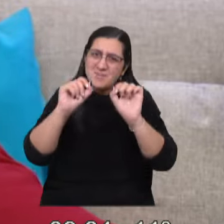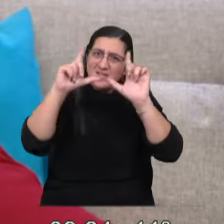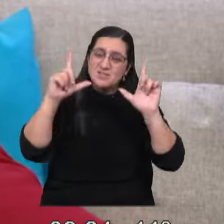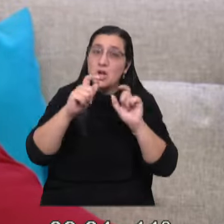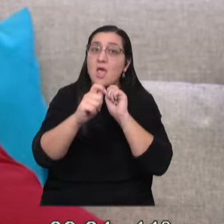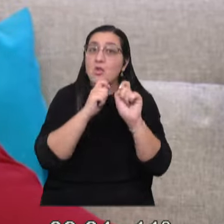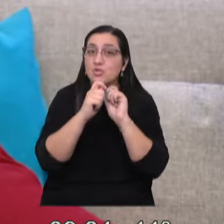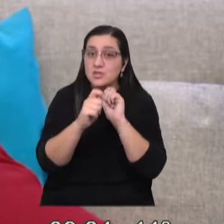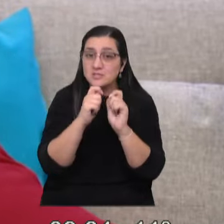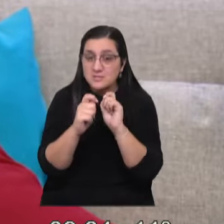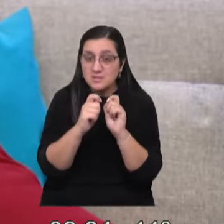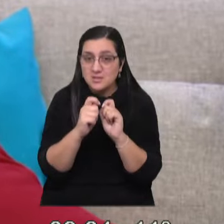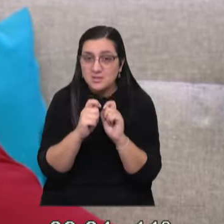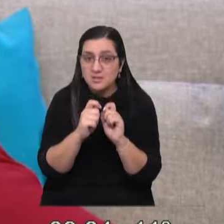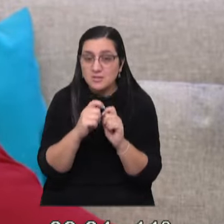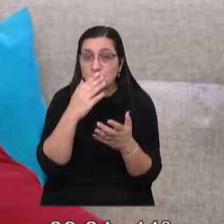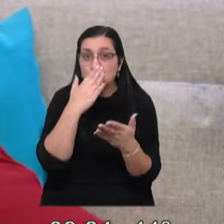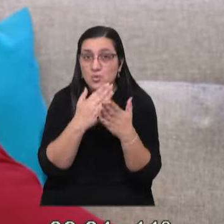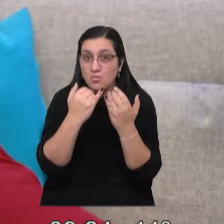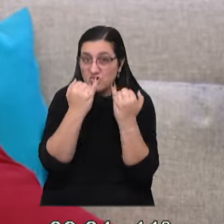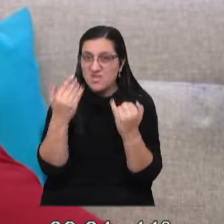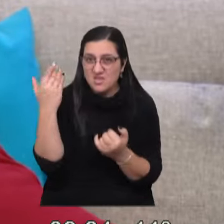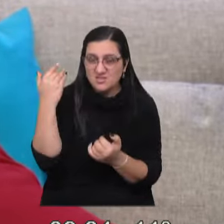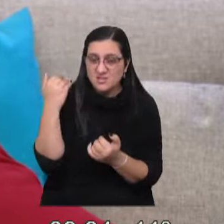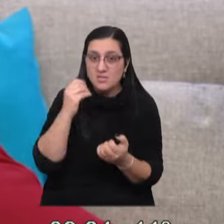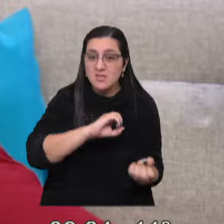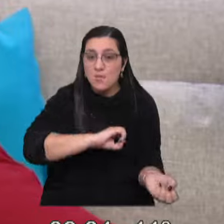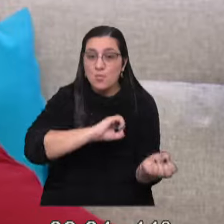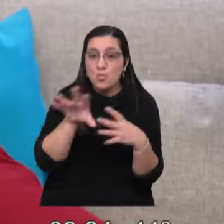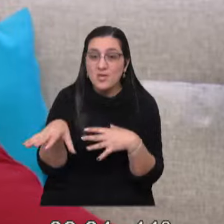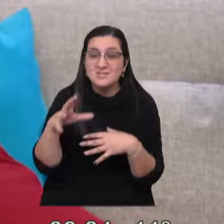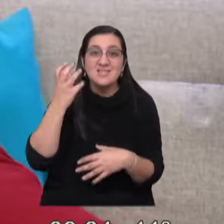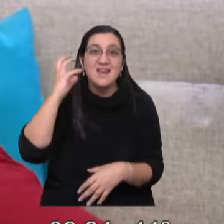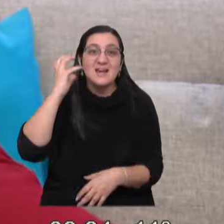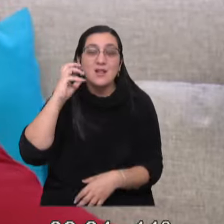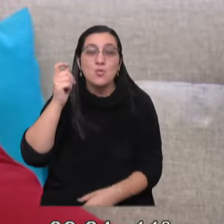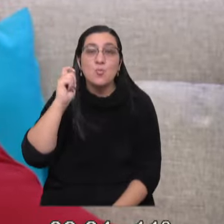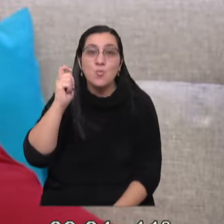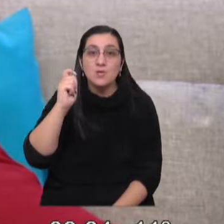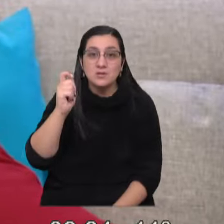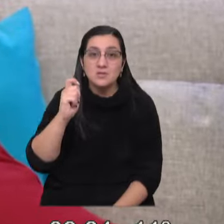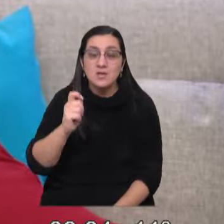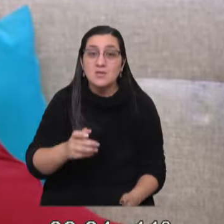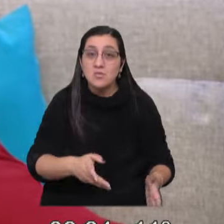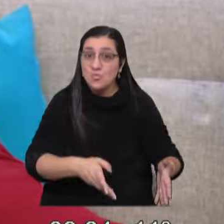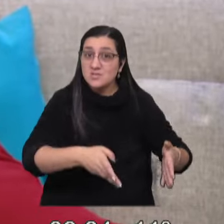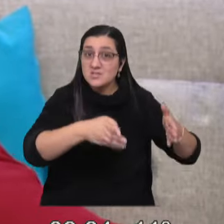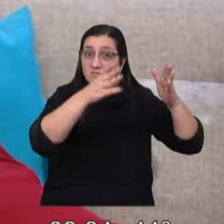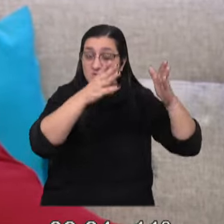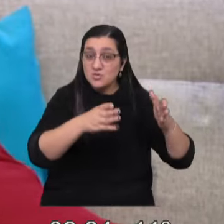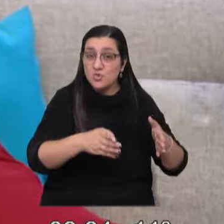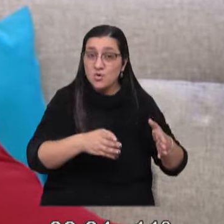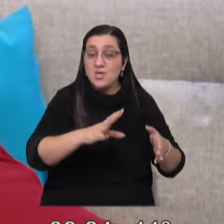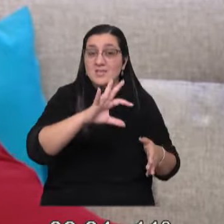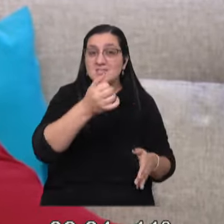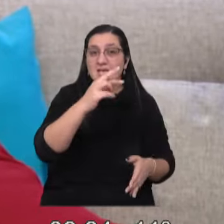la noticia que que sobrevoló estos últimos días de la mudanza de las radios públicas desde su edificio de zarandí